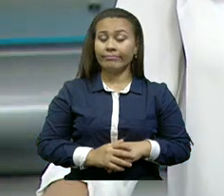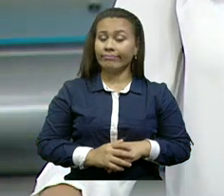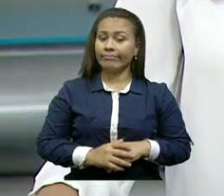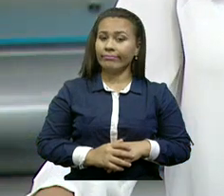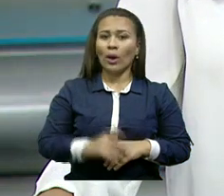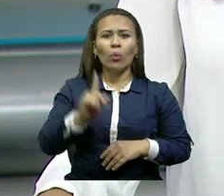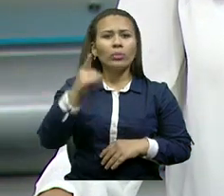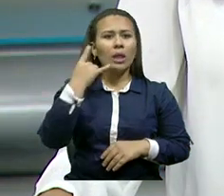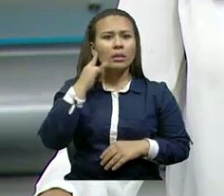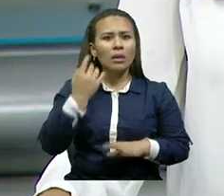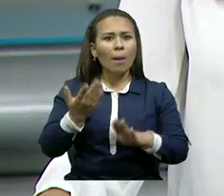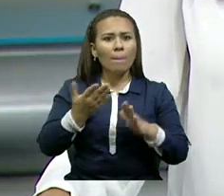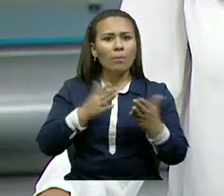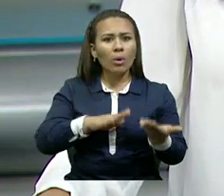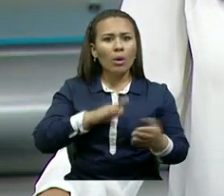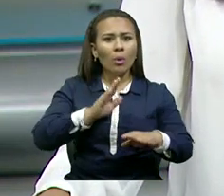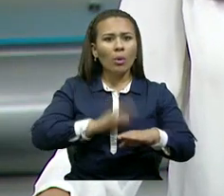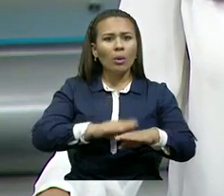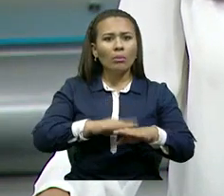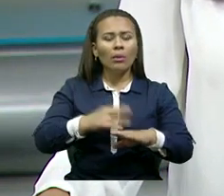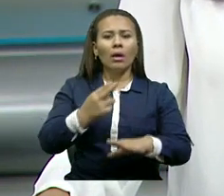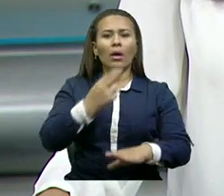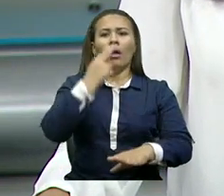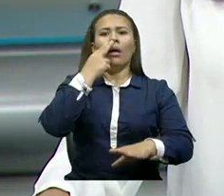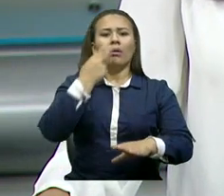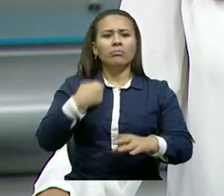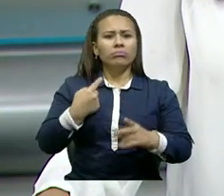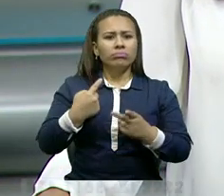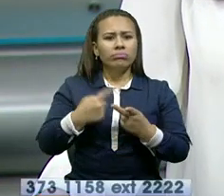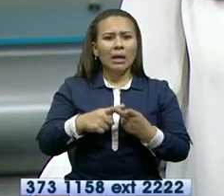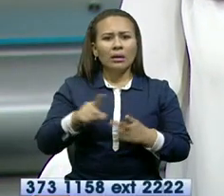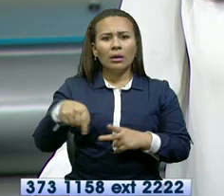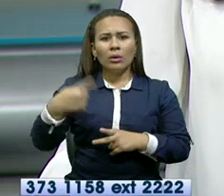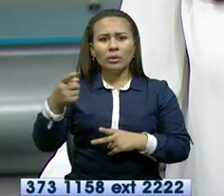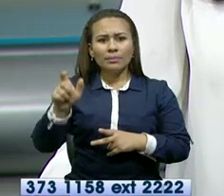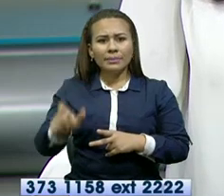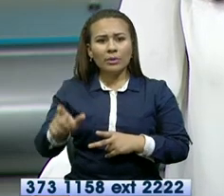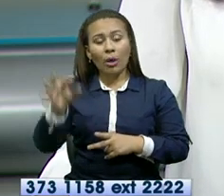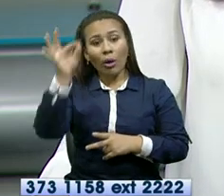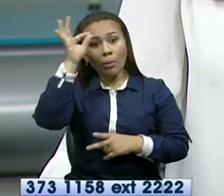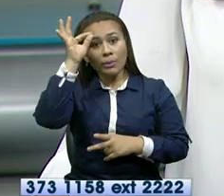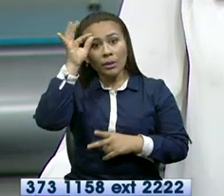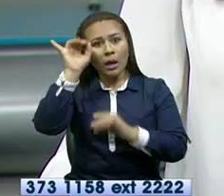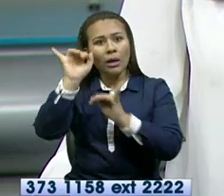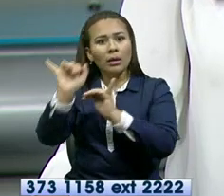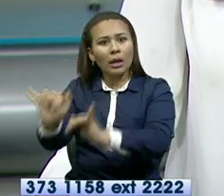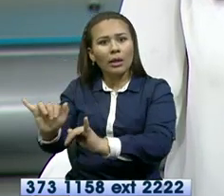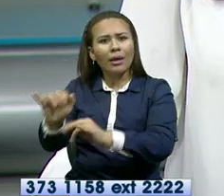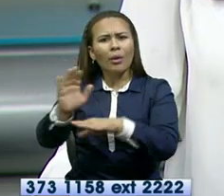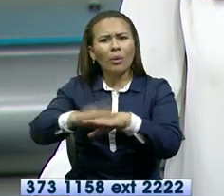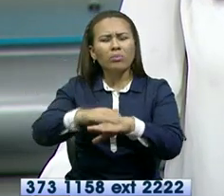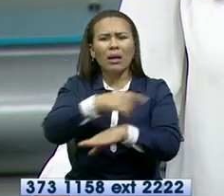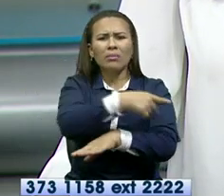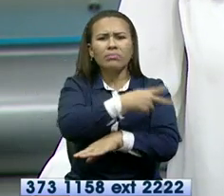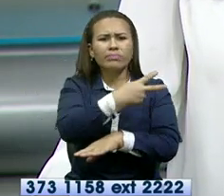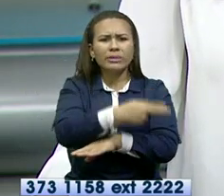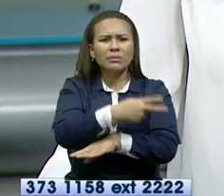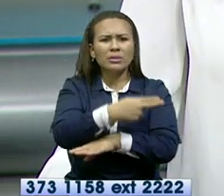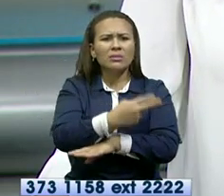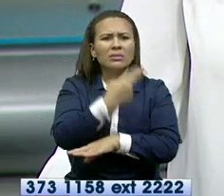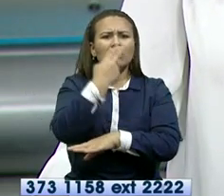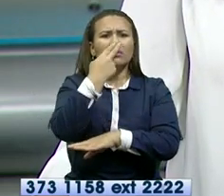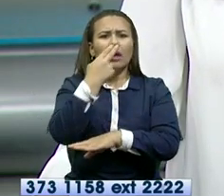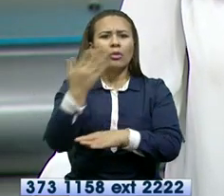Una niña falleció presuntamente intoxicada y al menos otra se encuentra hospitalizada, al parecer por la misma causa, en el